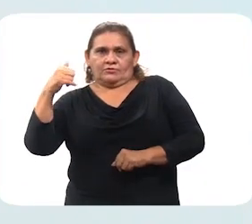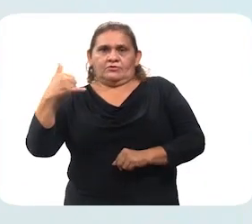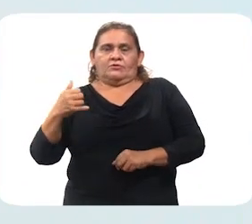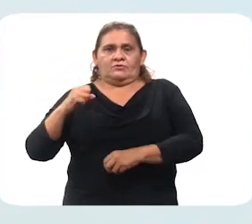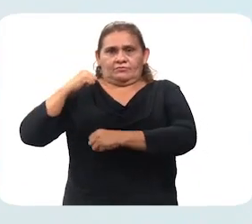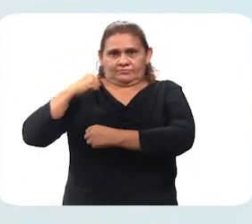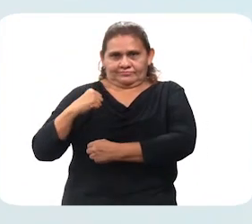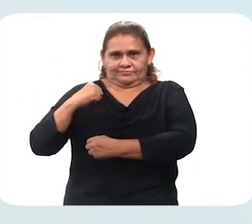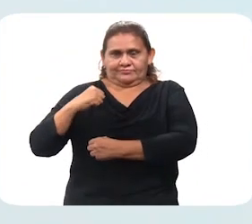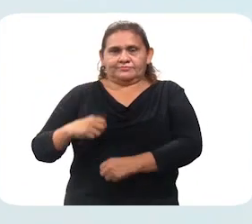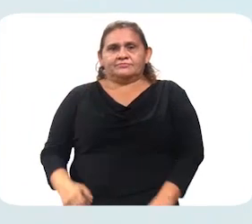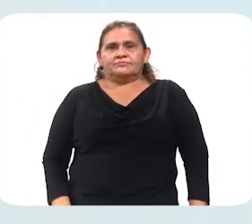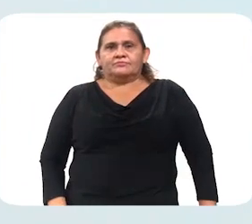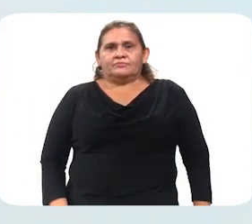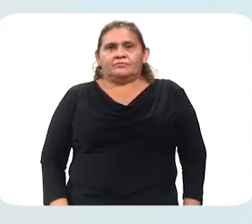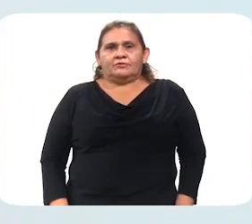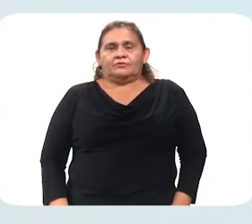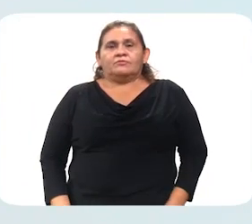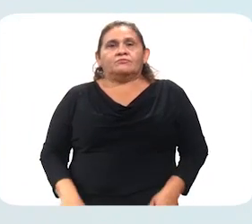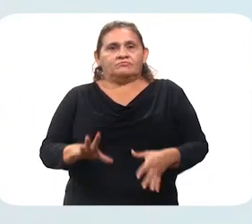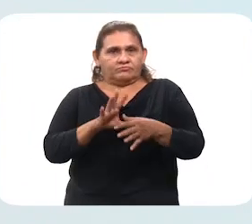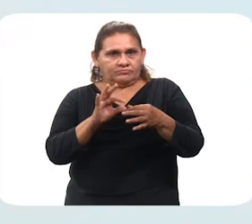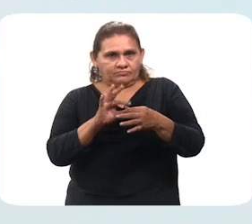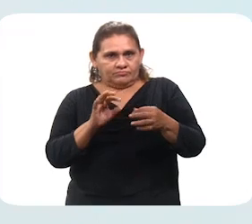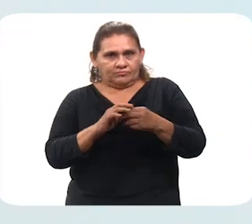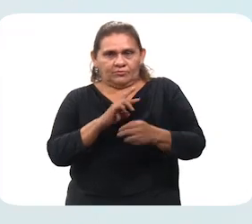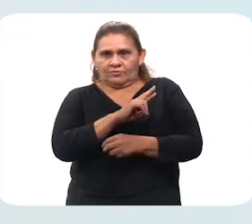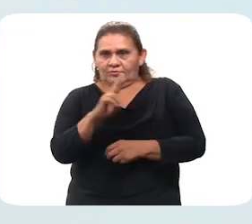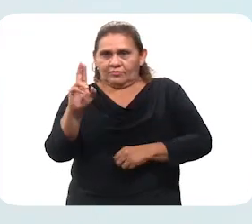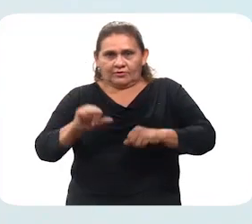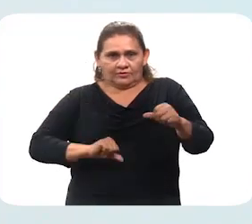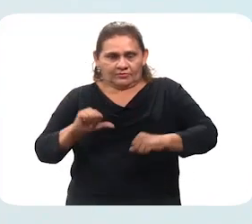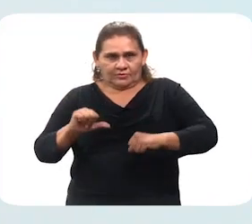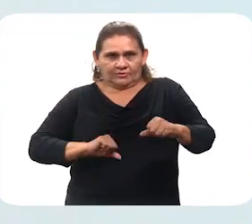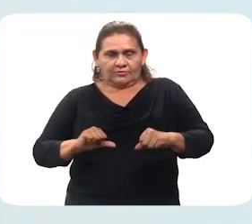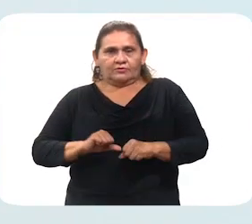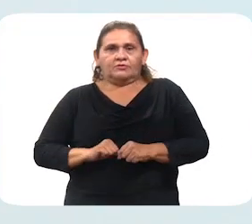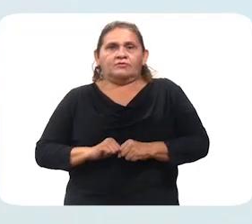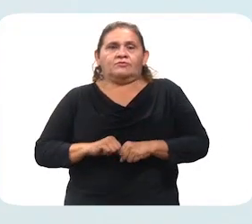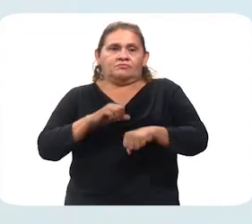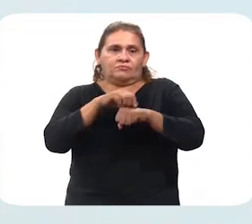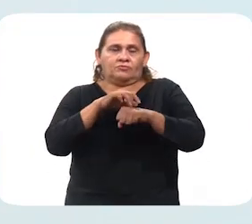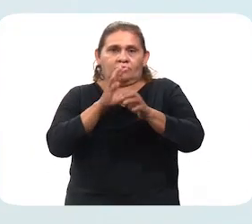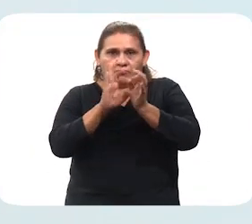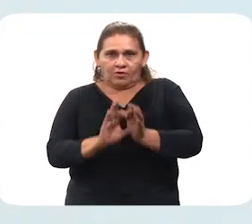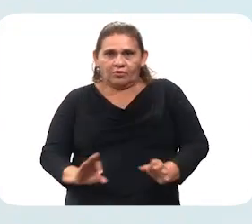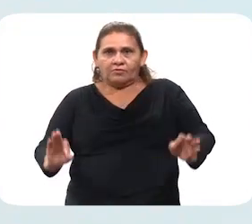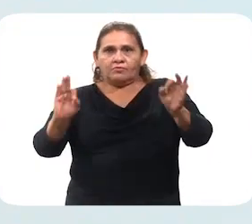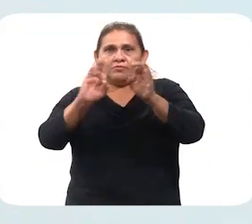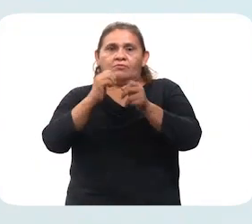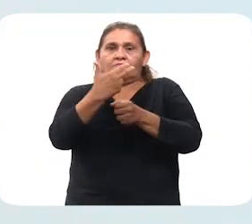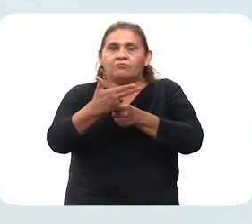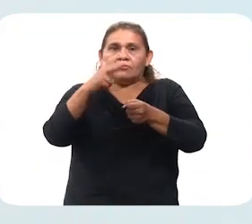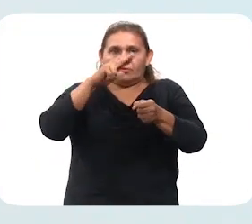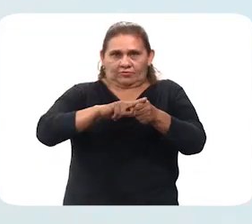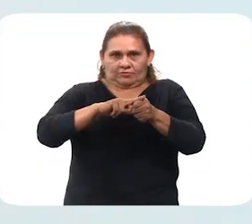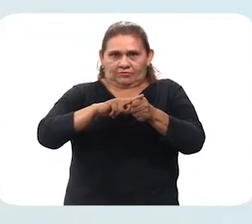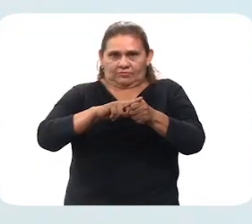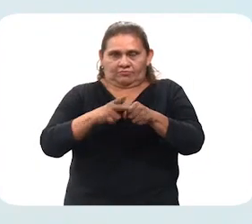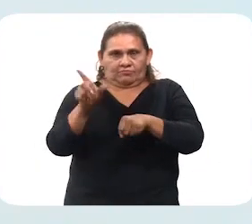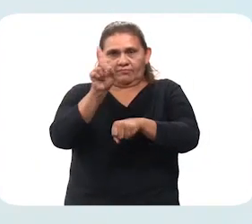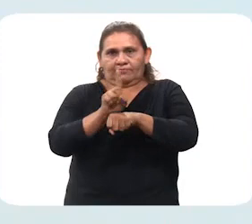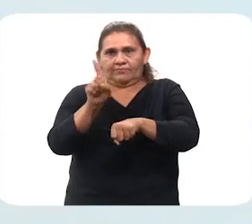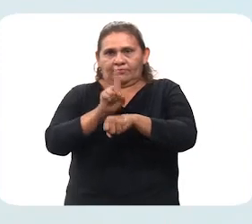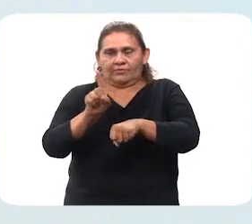Armadas. Como se ha señalado, en la reapertura económica los datos más importantes son la ocupación hospitalaria y los ingresos